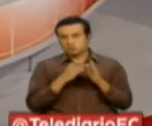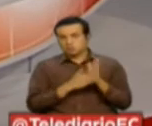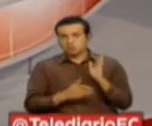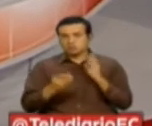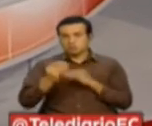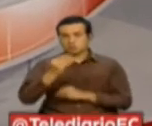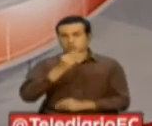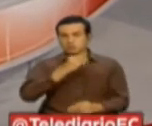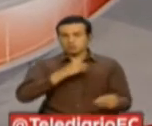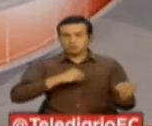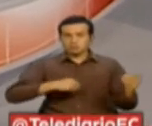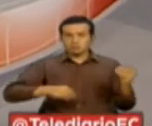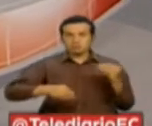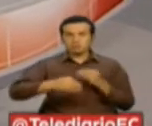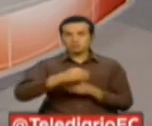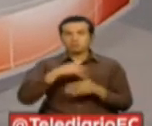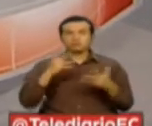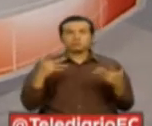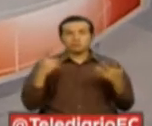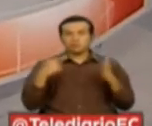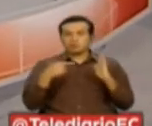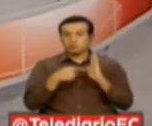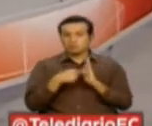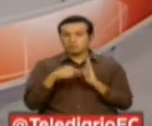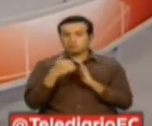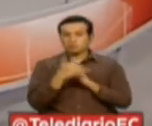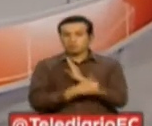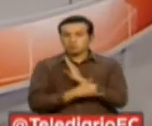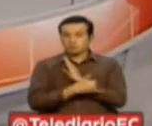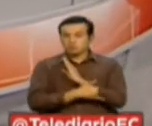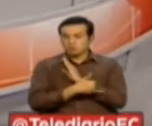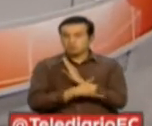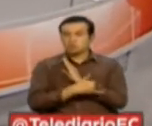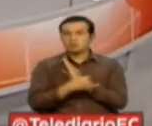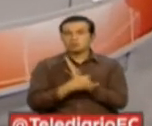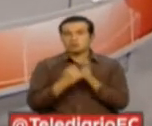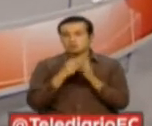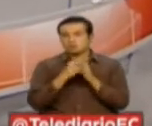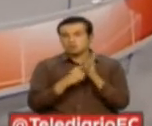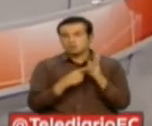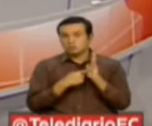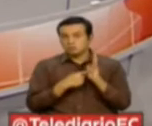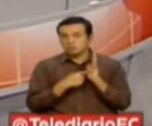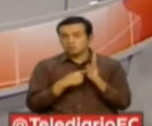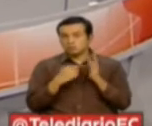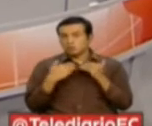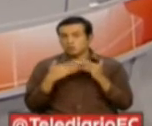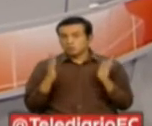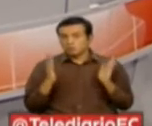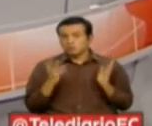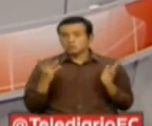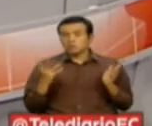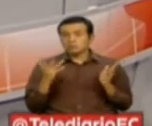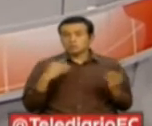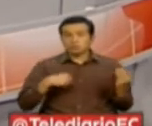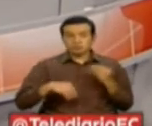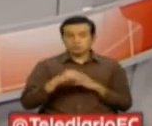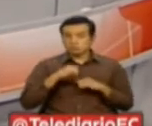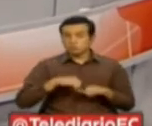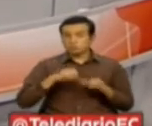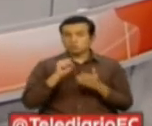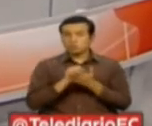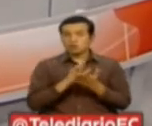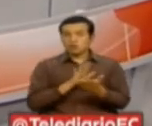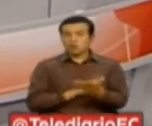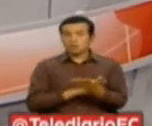devolución del impuesto a la salida de divisas y otros tributos queda abierta la puerta para retomar el programa de